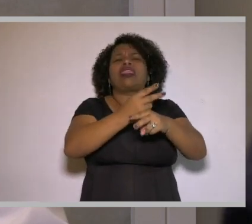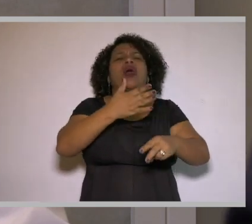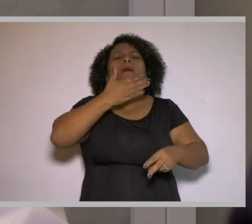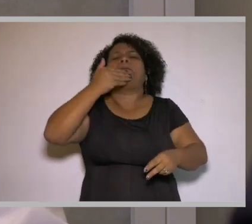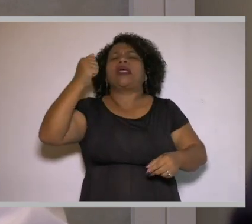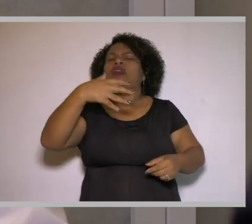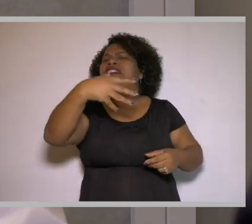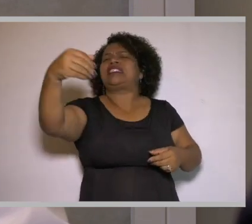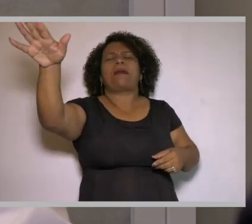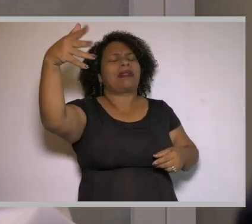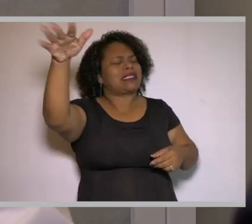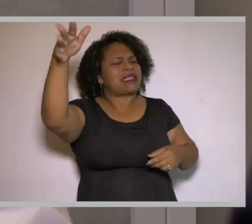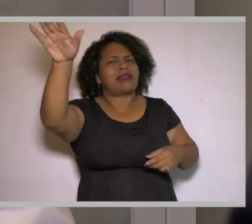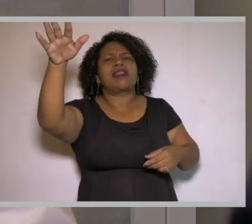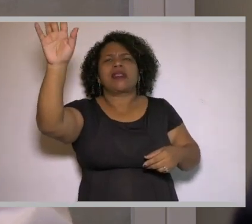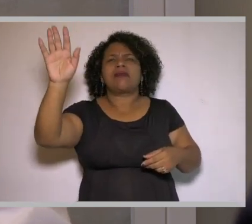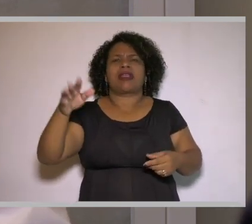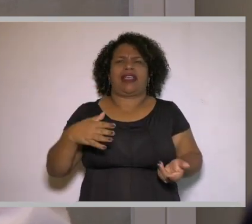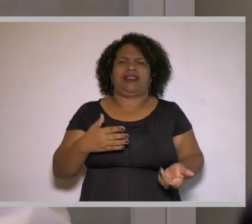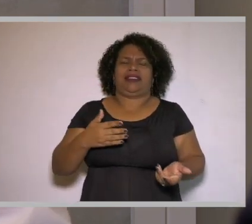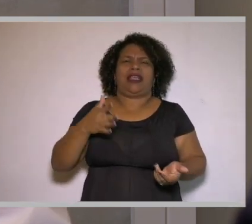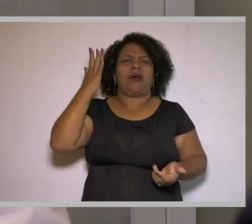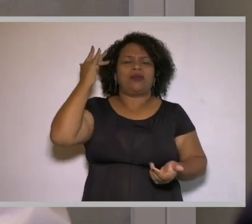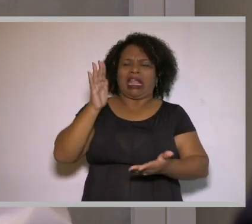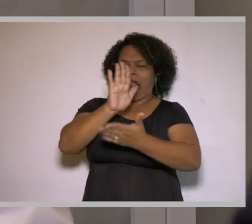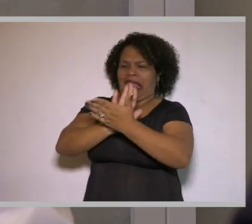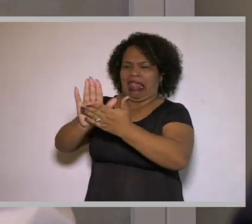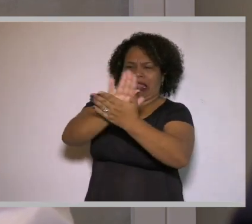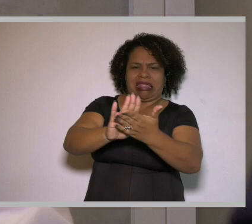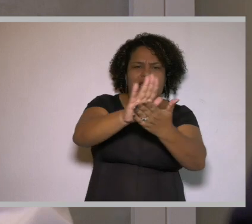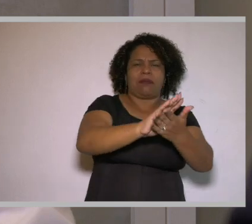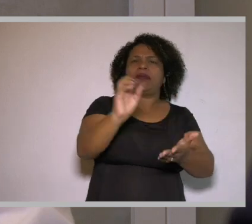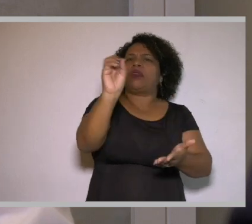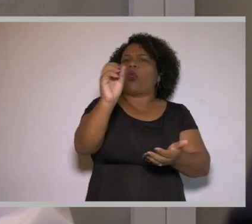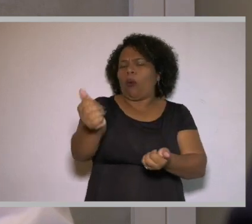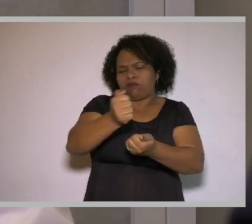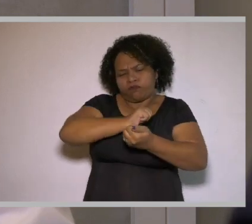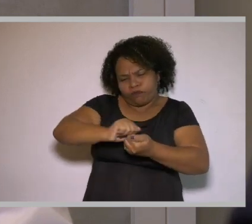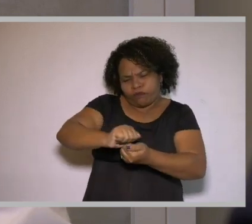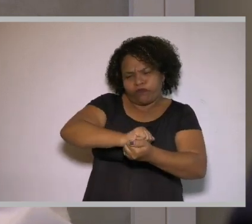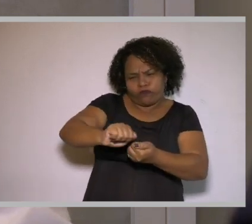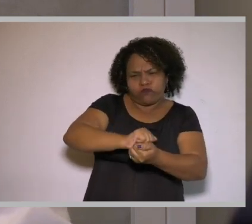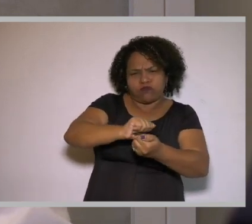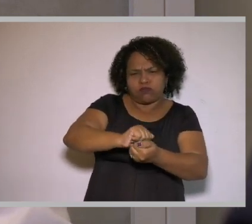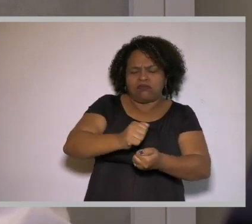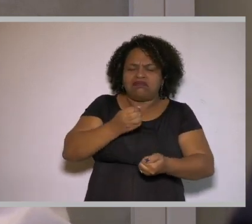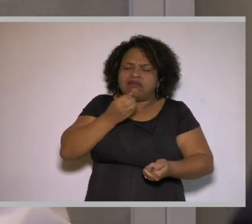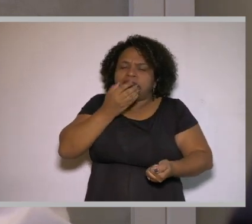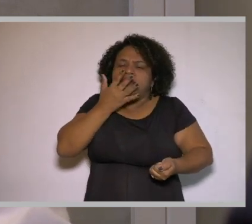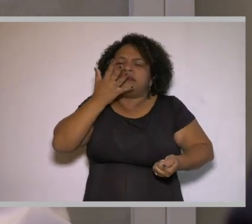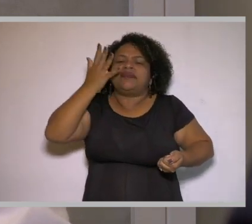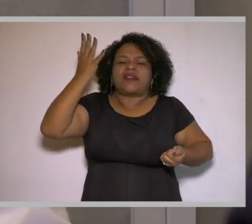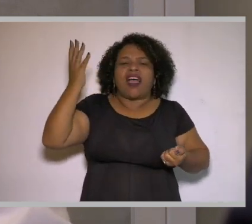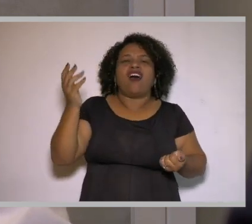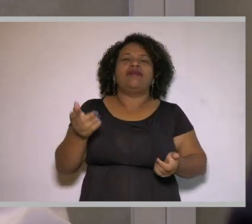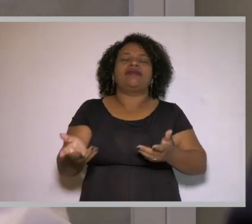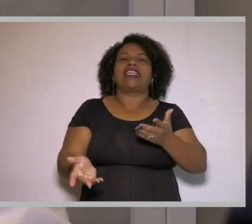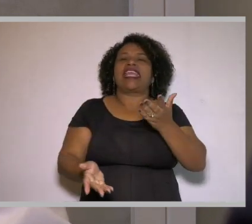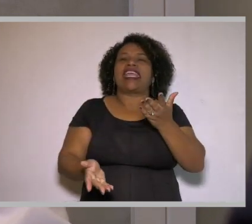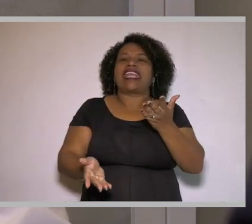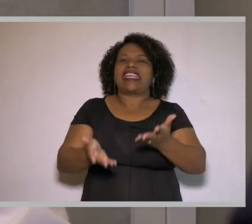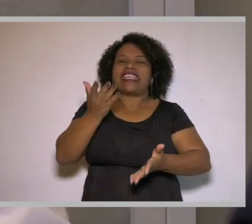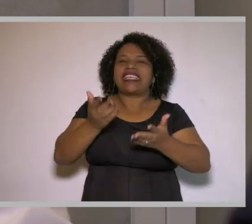aseos importantes de la casa, eviten que el paciente esté en la casa. A veces no solo el paciente pediátrico, sino también el adulto, o sea, si van a limpiar